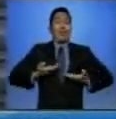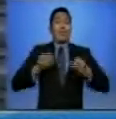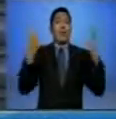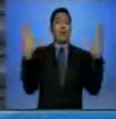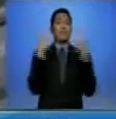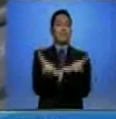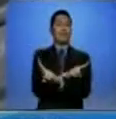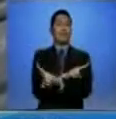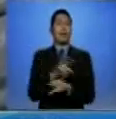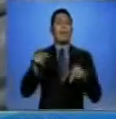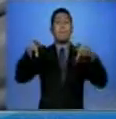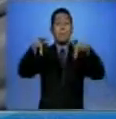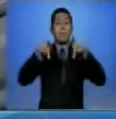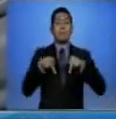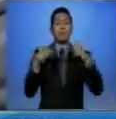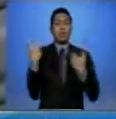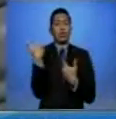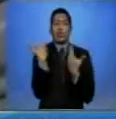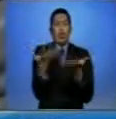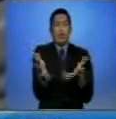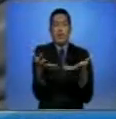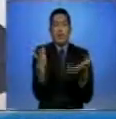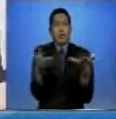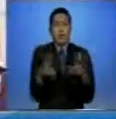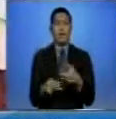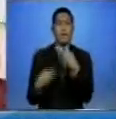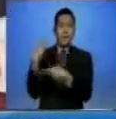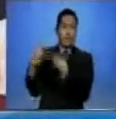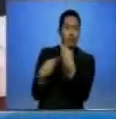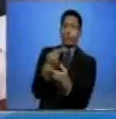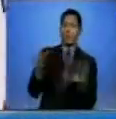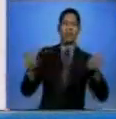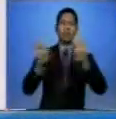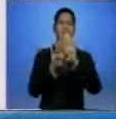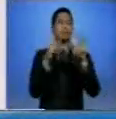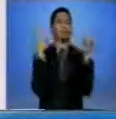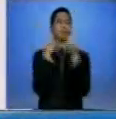con los permisos correspondientes para expender bebidas alcohólicas.